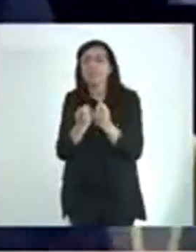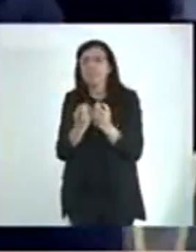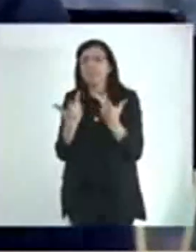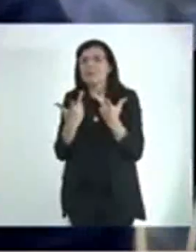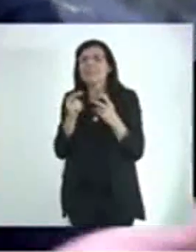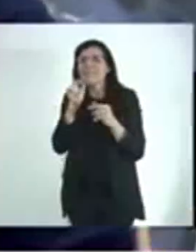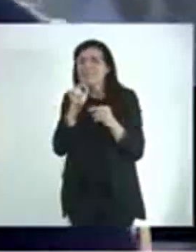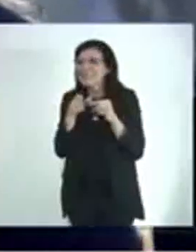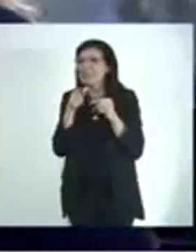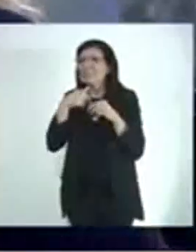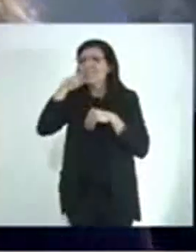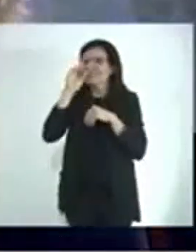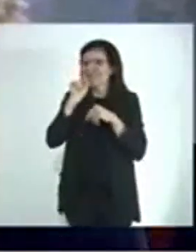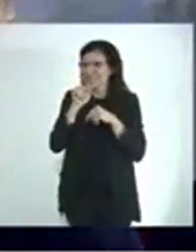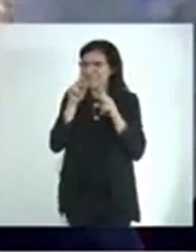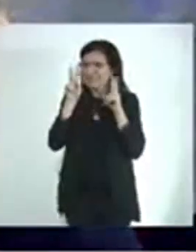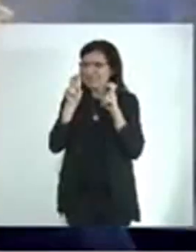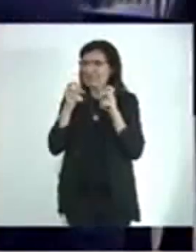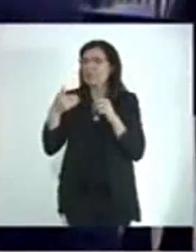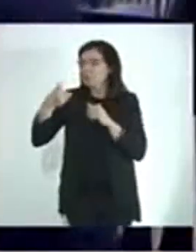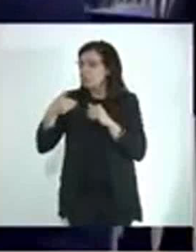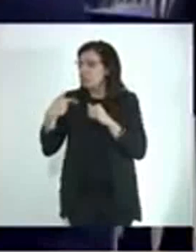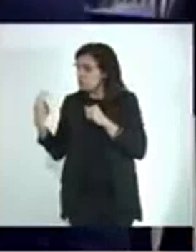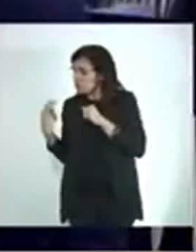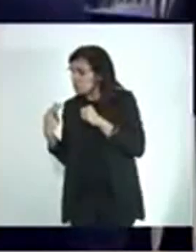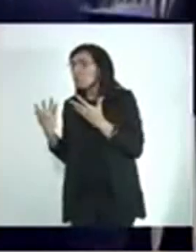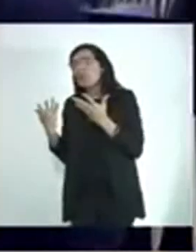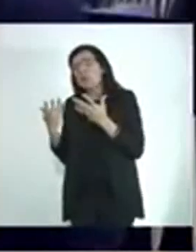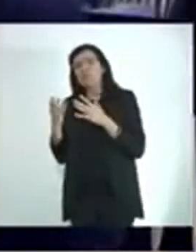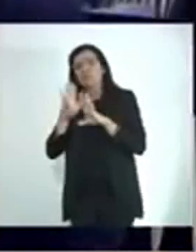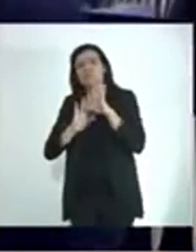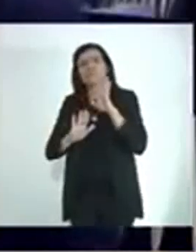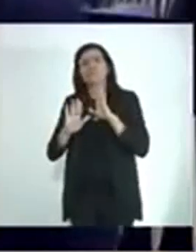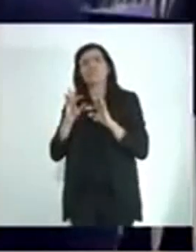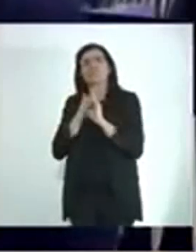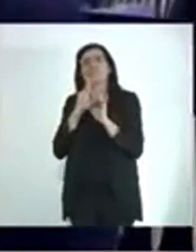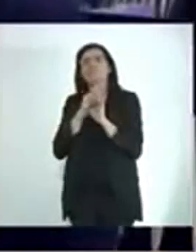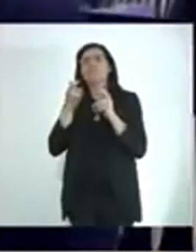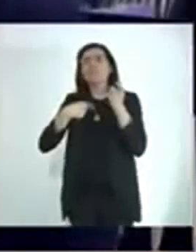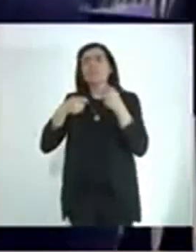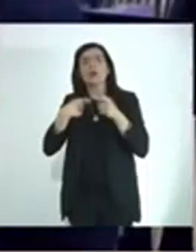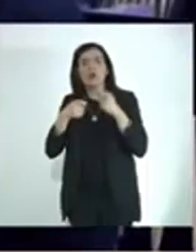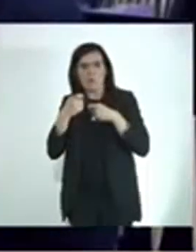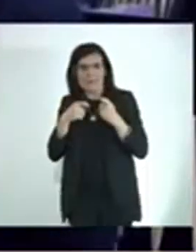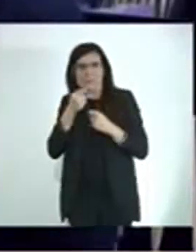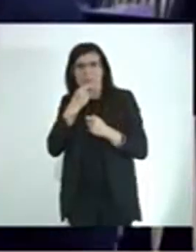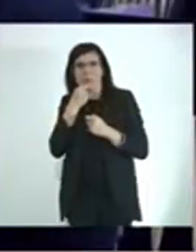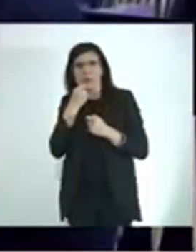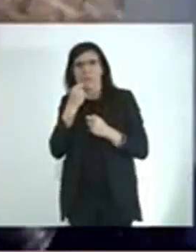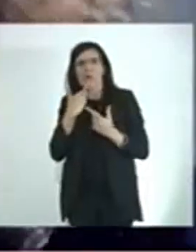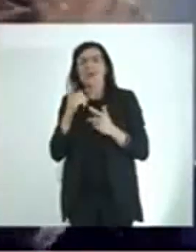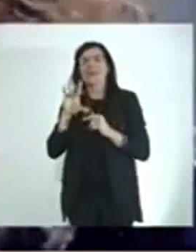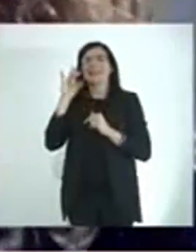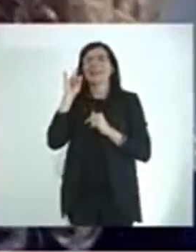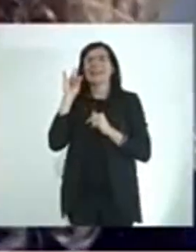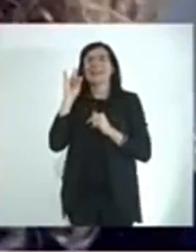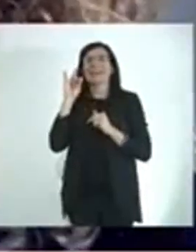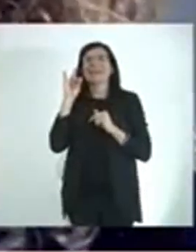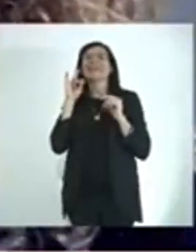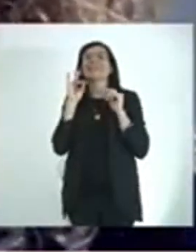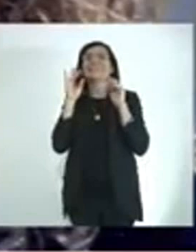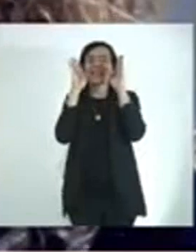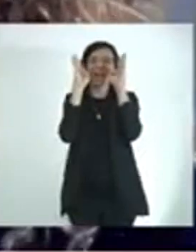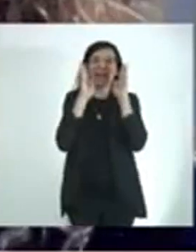curso determinado y nos pide que abordemos un tema. En la Escuela de Comercio, el año pasado, elegimos abuso